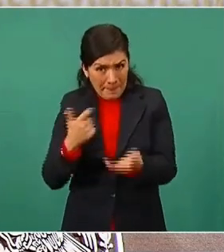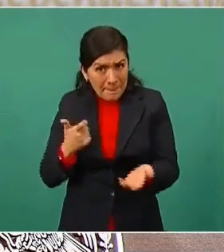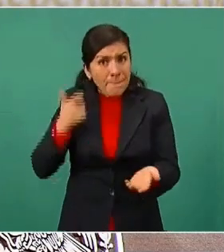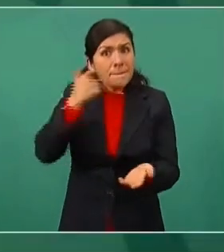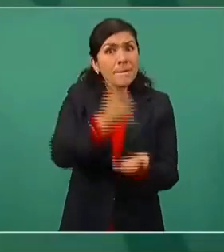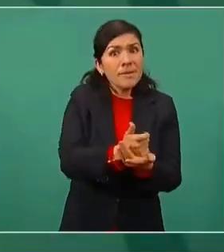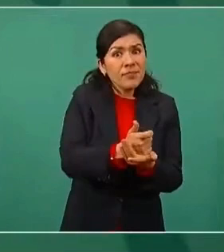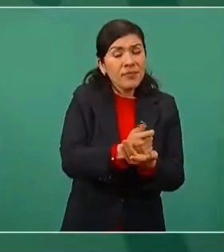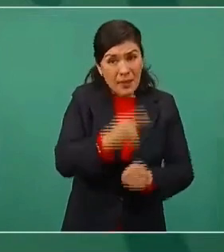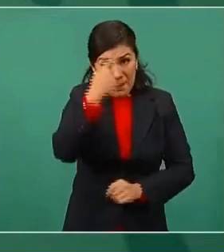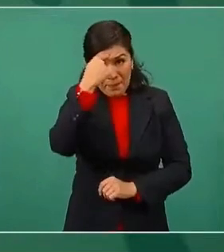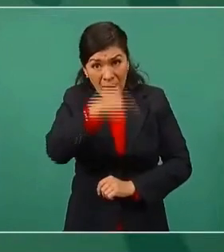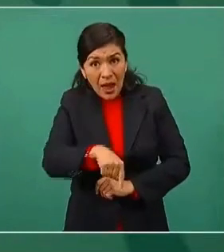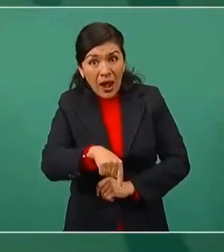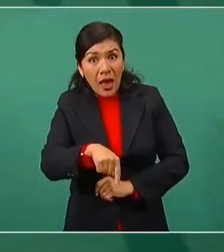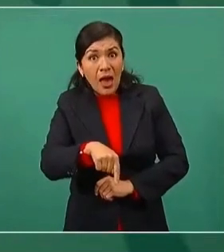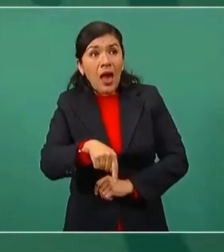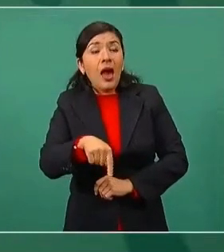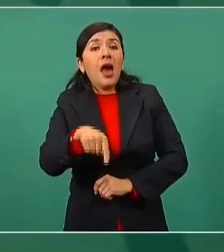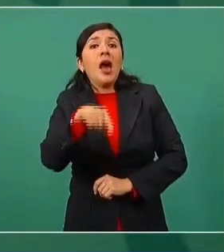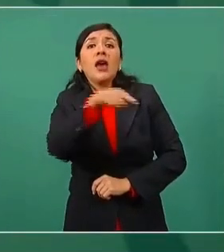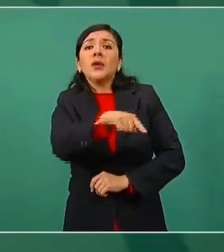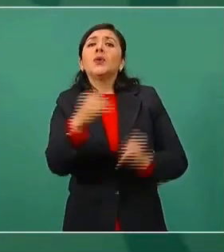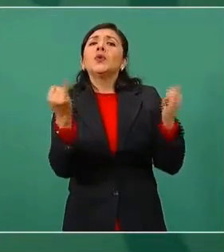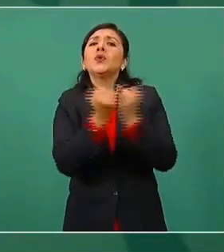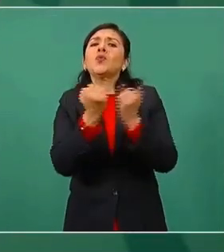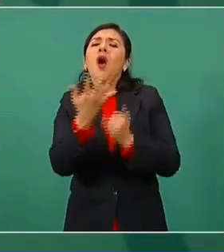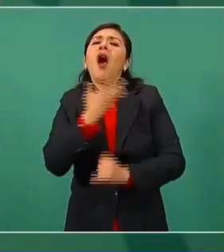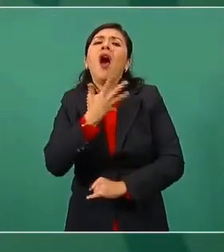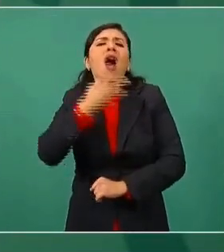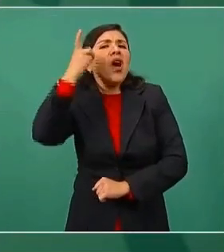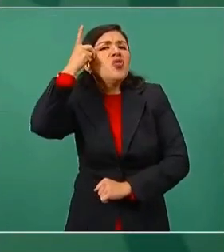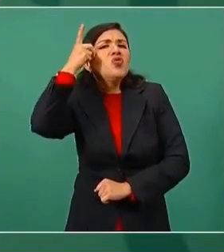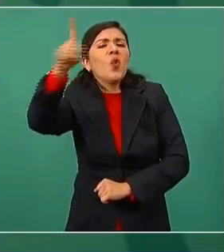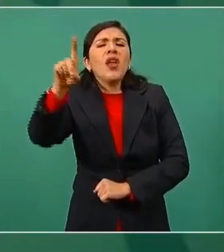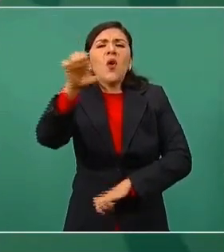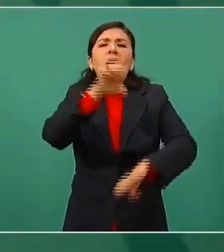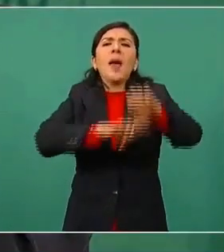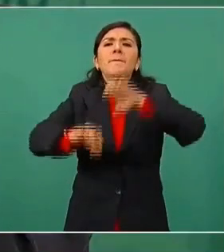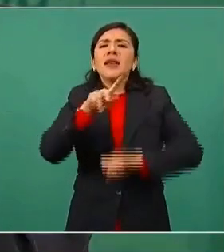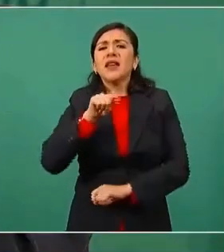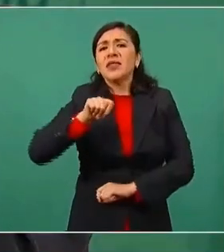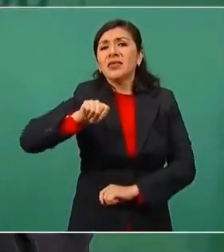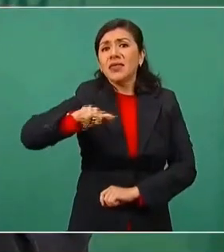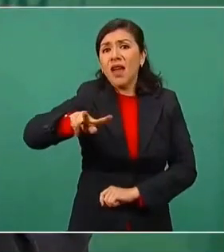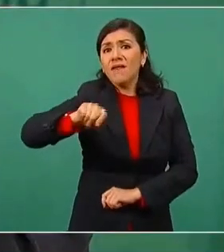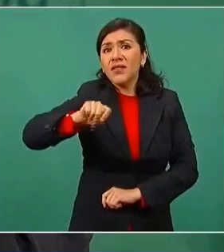para que, como son también dueños de la televisión,